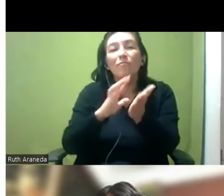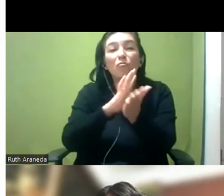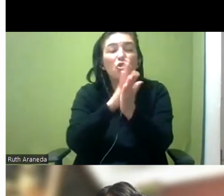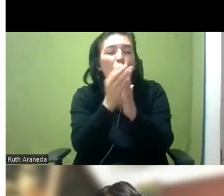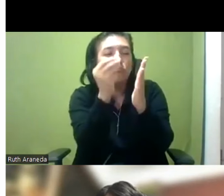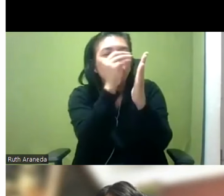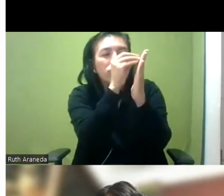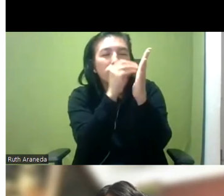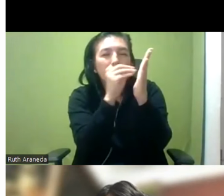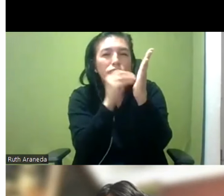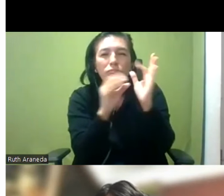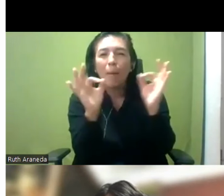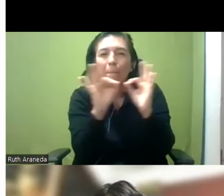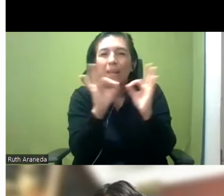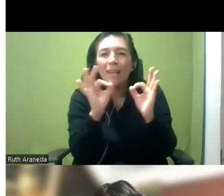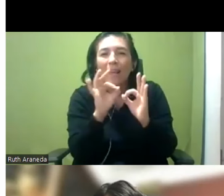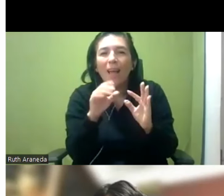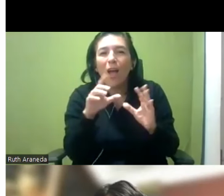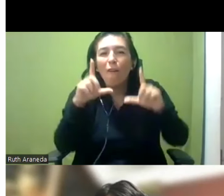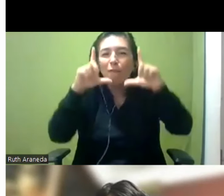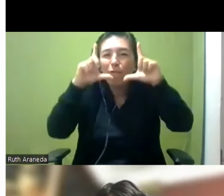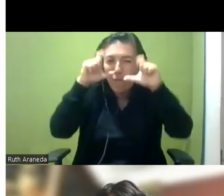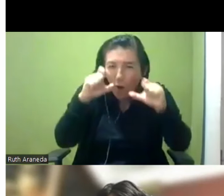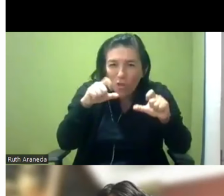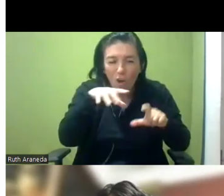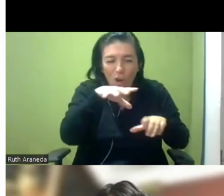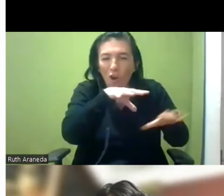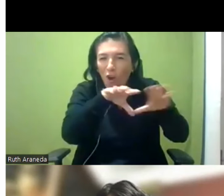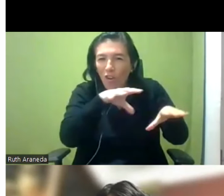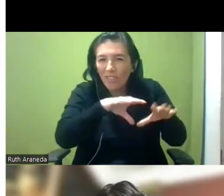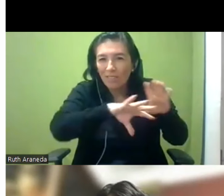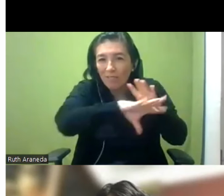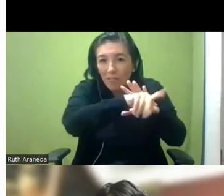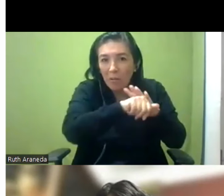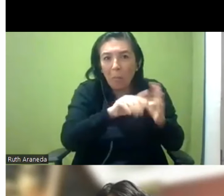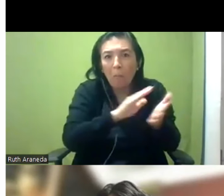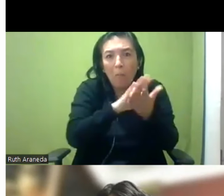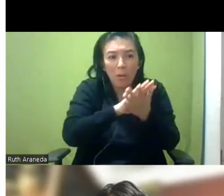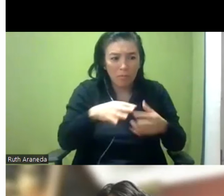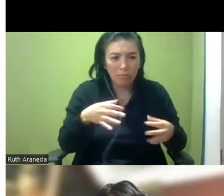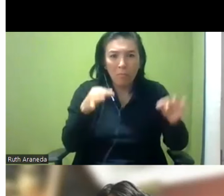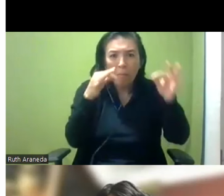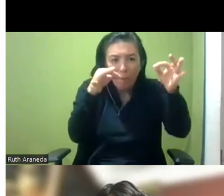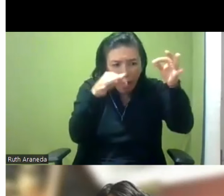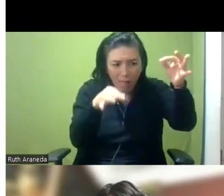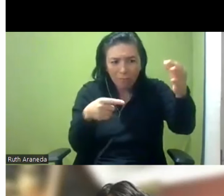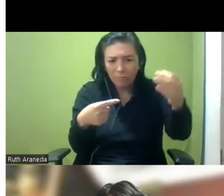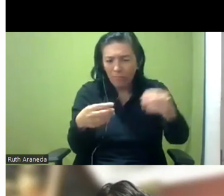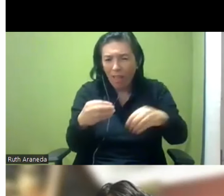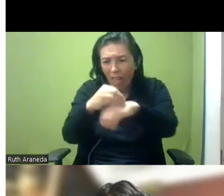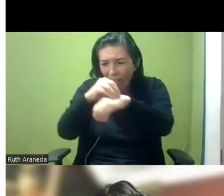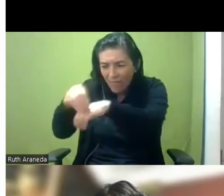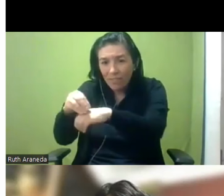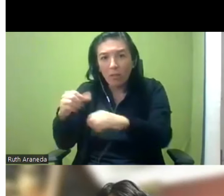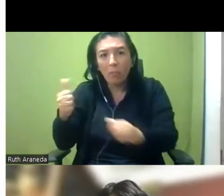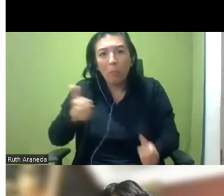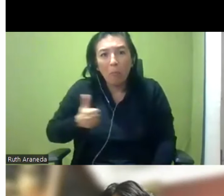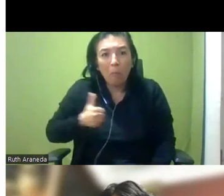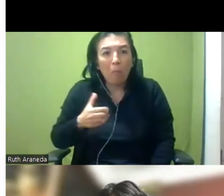una descripción y una foto. Sin eso, es muy difícil que se puedan